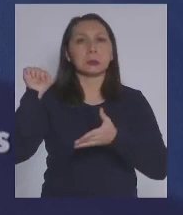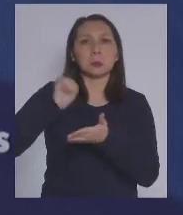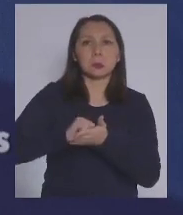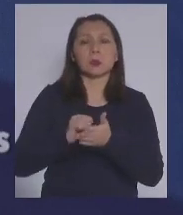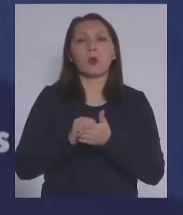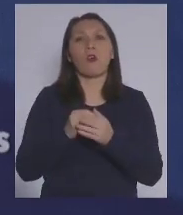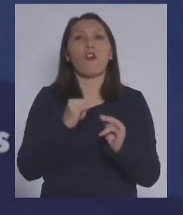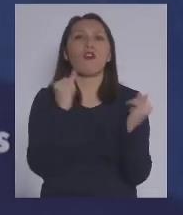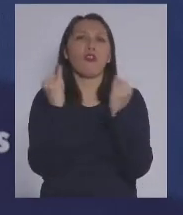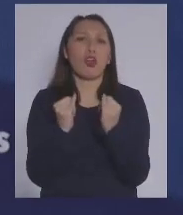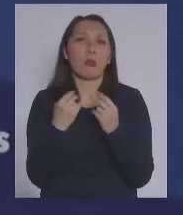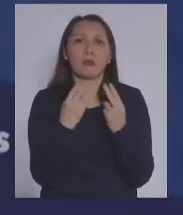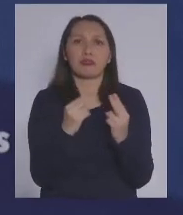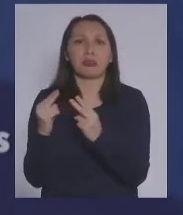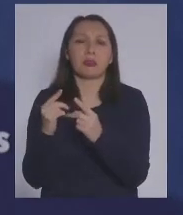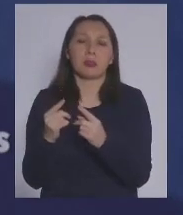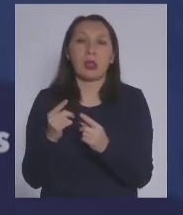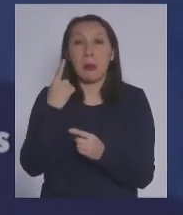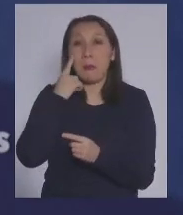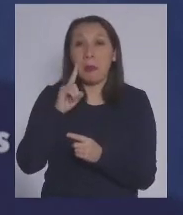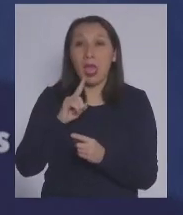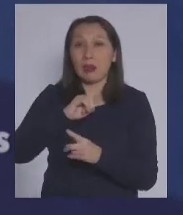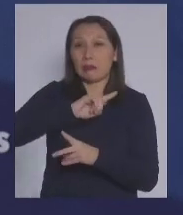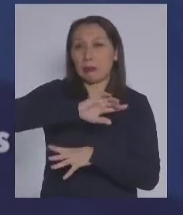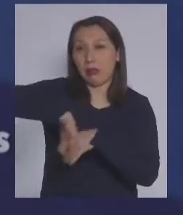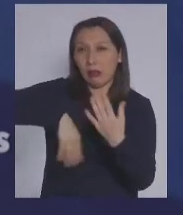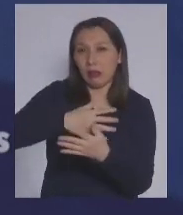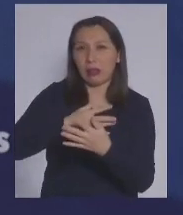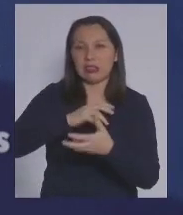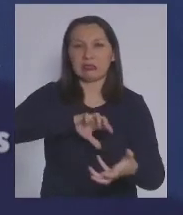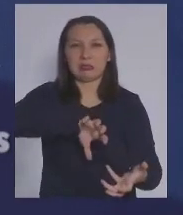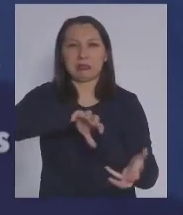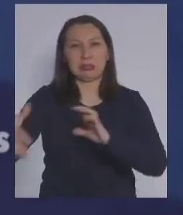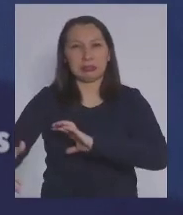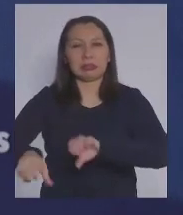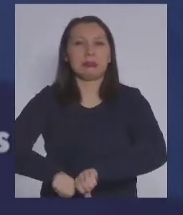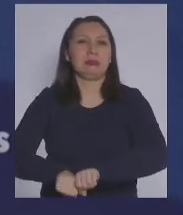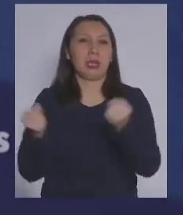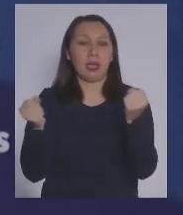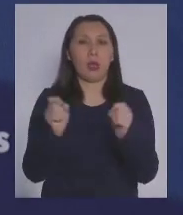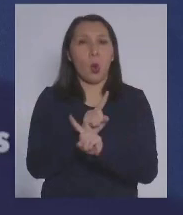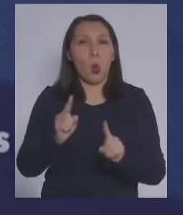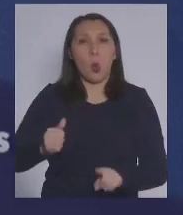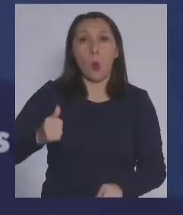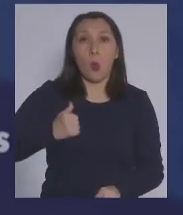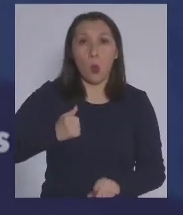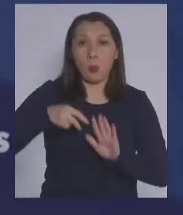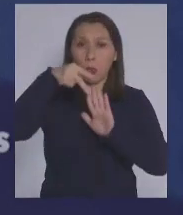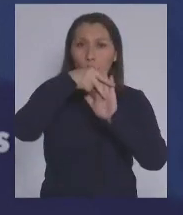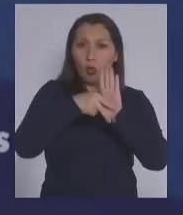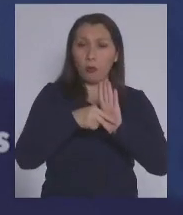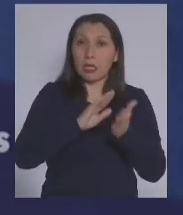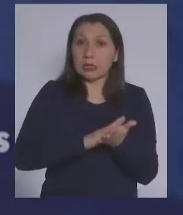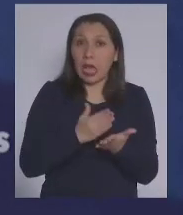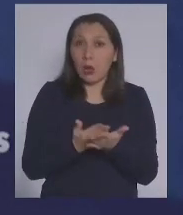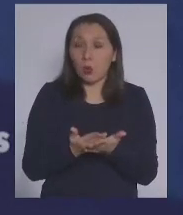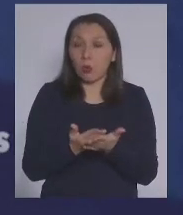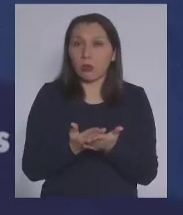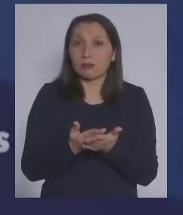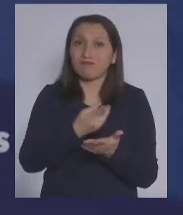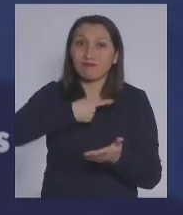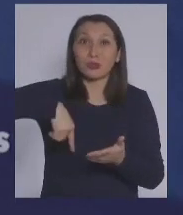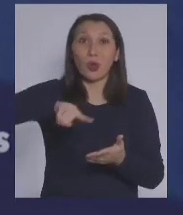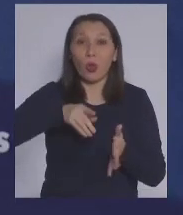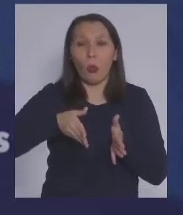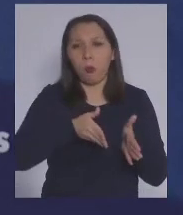medios que corresponde pero llevar el vandalismo la destrucción el no cumplimiento de las normas sanitarias nos va a